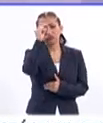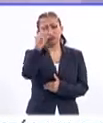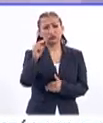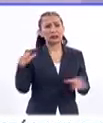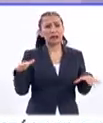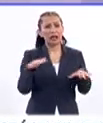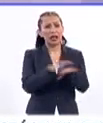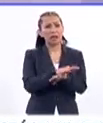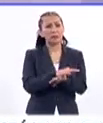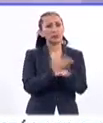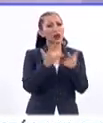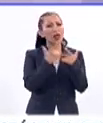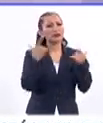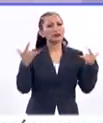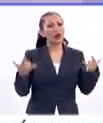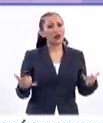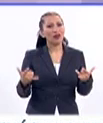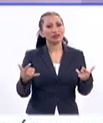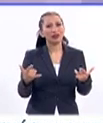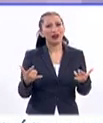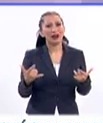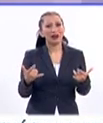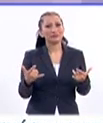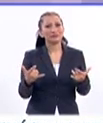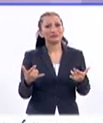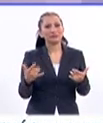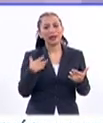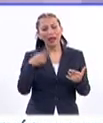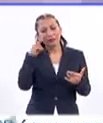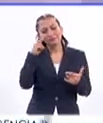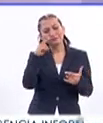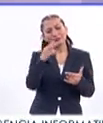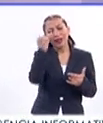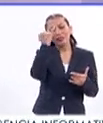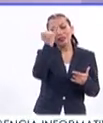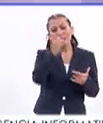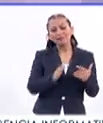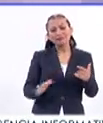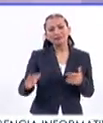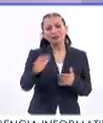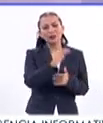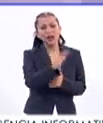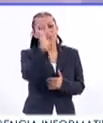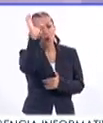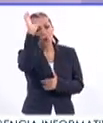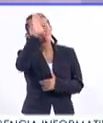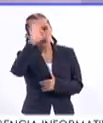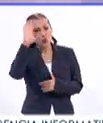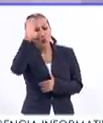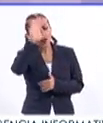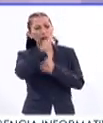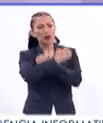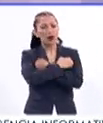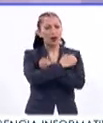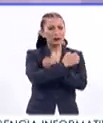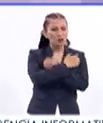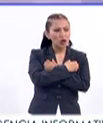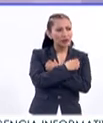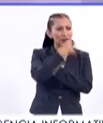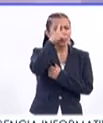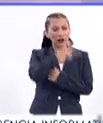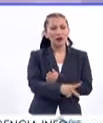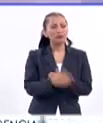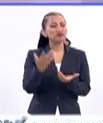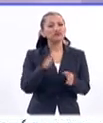que han cambiado el rumbo de nuestra visión social, cultural, educativa de